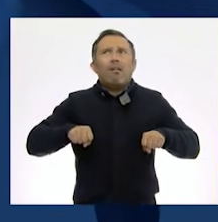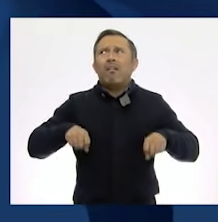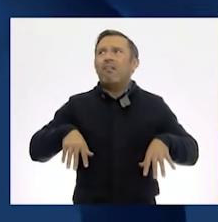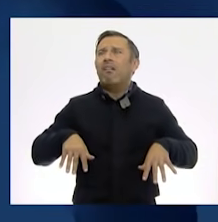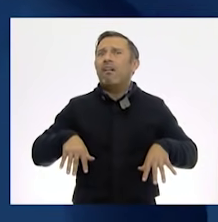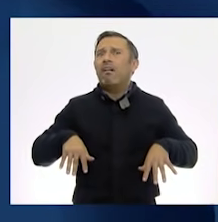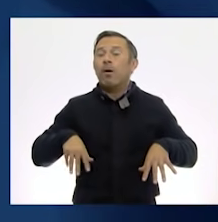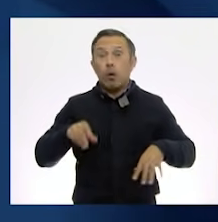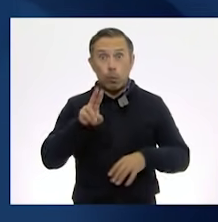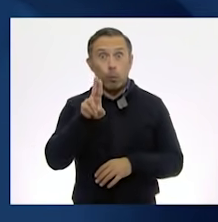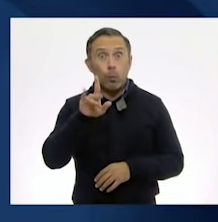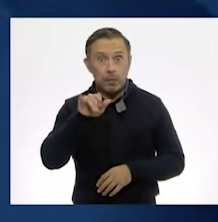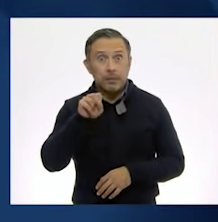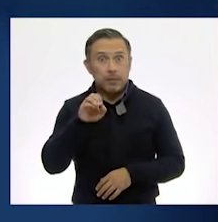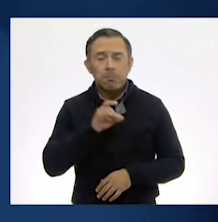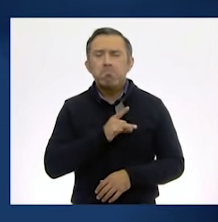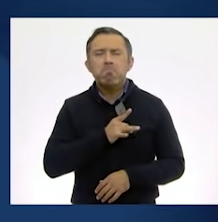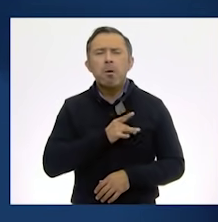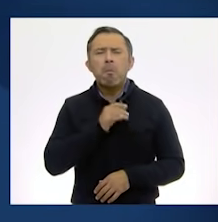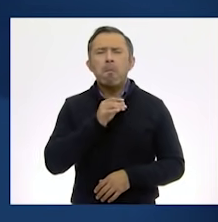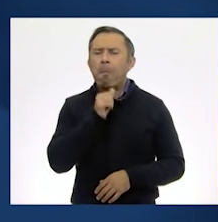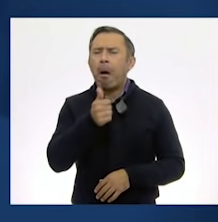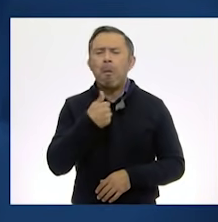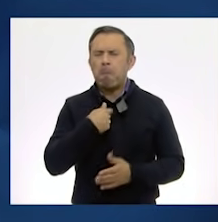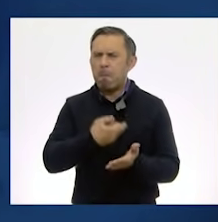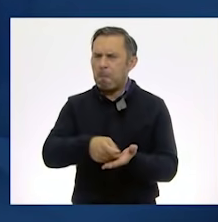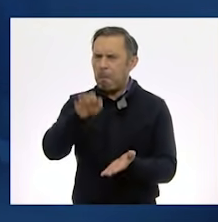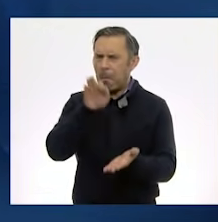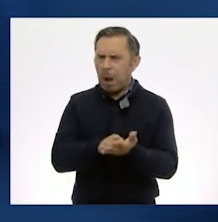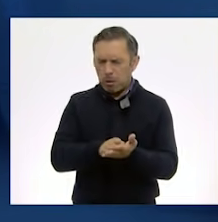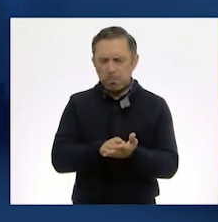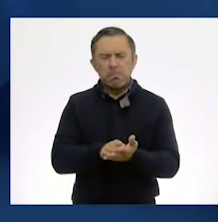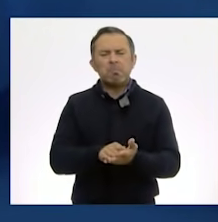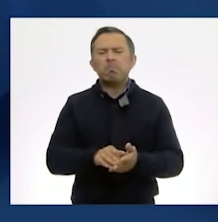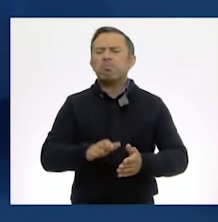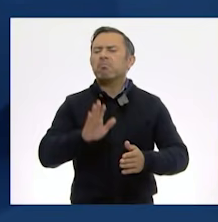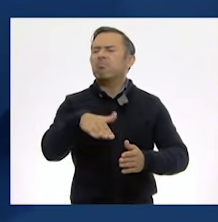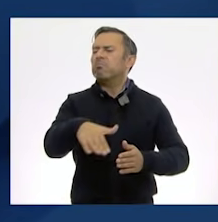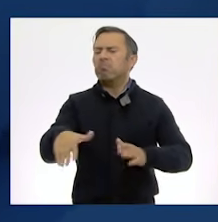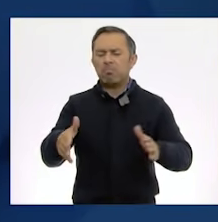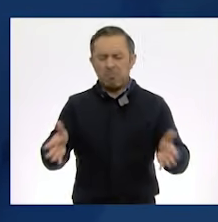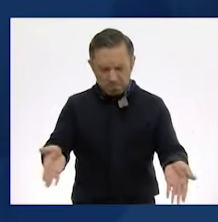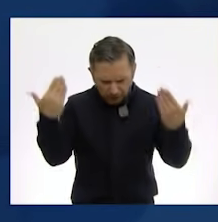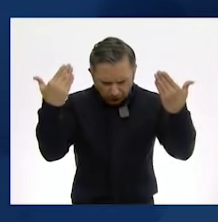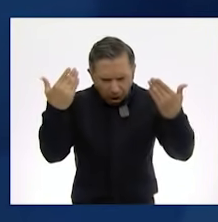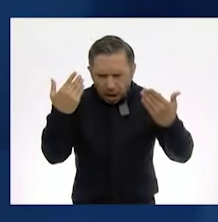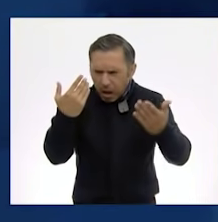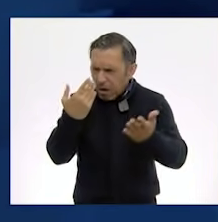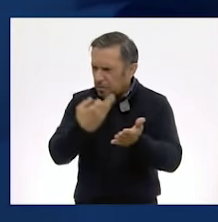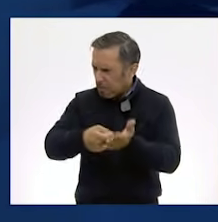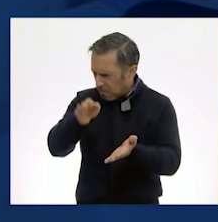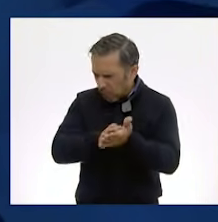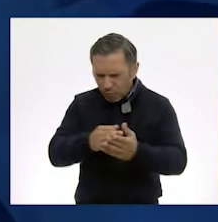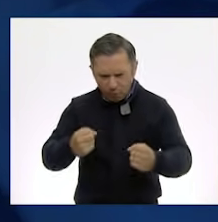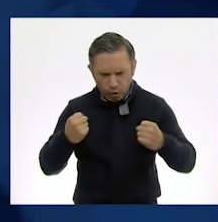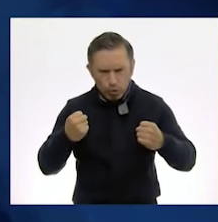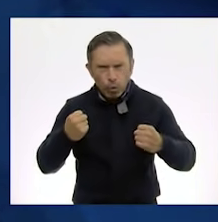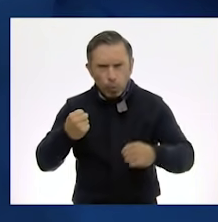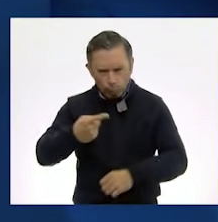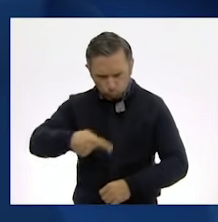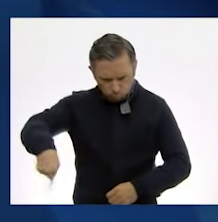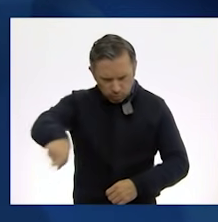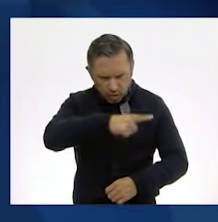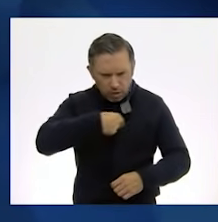sin perder el valor ni un momento, les dijo palabras que les devolvieron los ánimos. «Vosotros, mis valientes